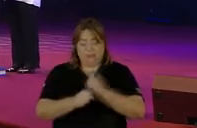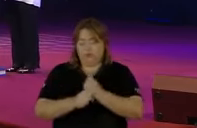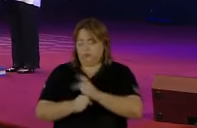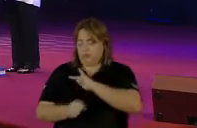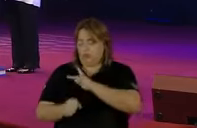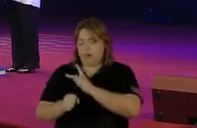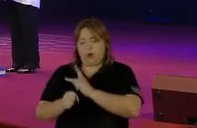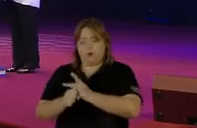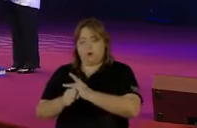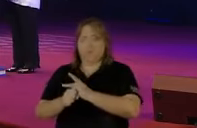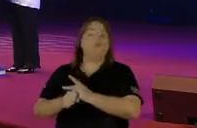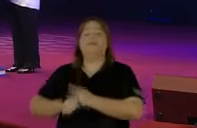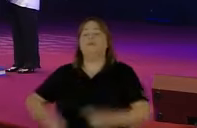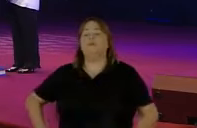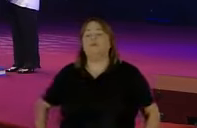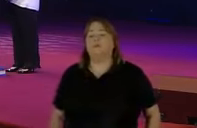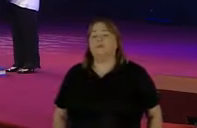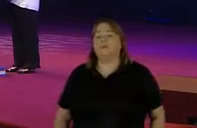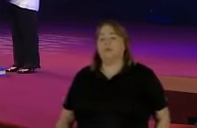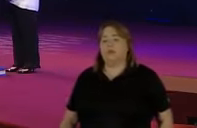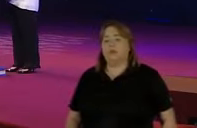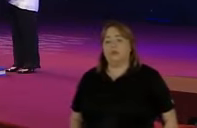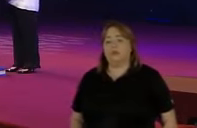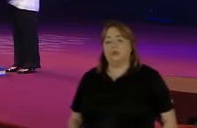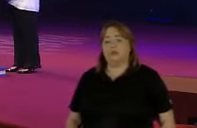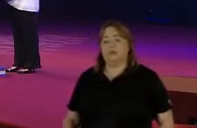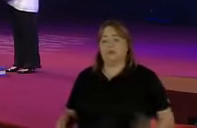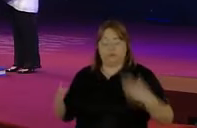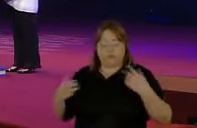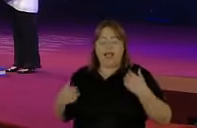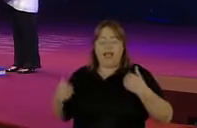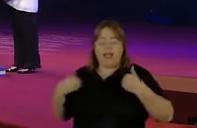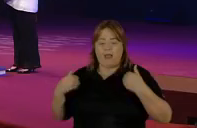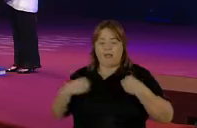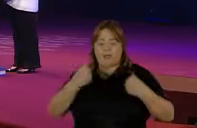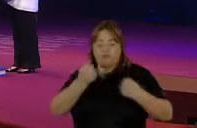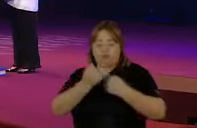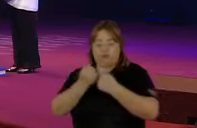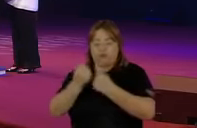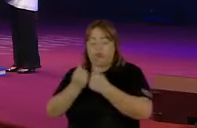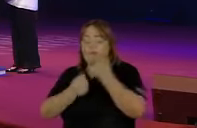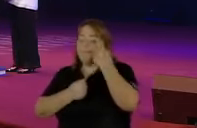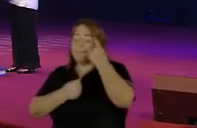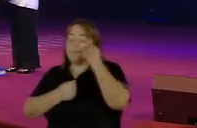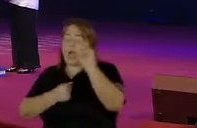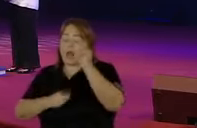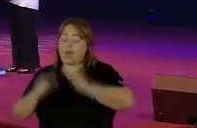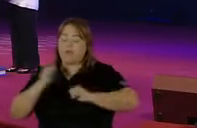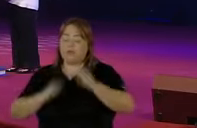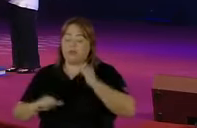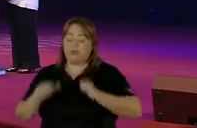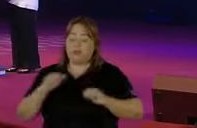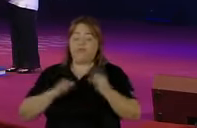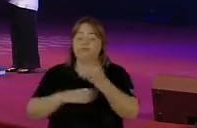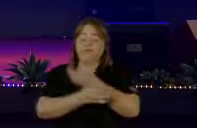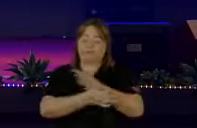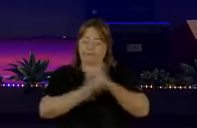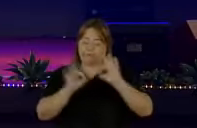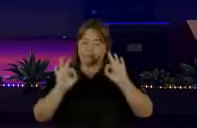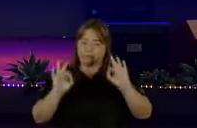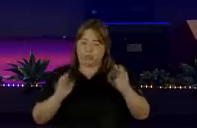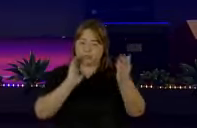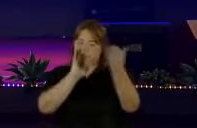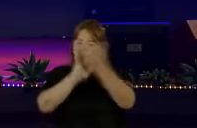poderoso. Aparte de que, ¿verdad?, hemos conseguido auspiciadores para que el evento sea libre de costo. Denle un aplauso a todos ellos.